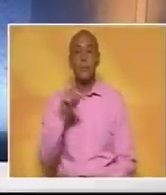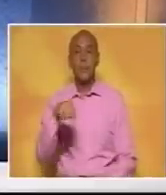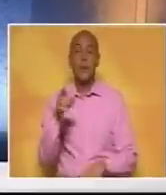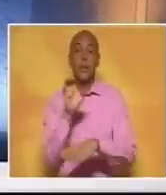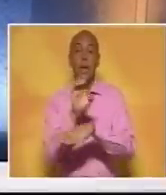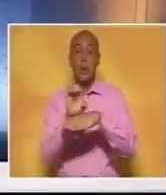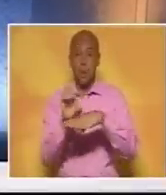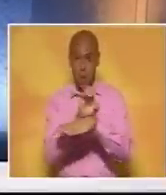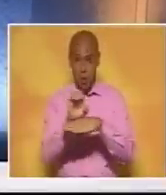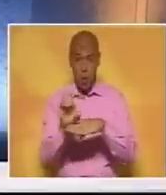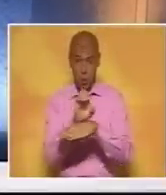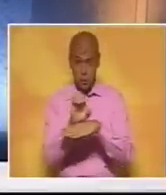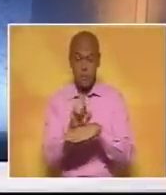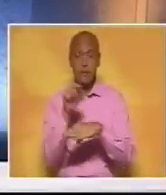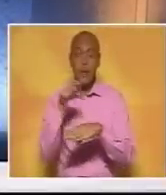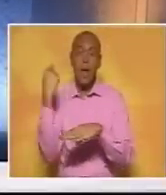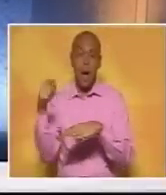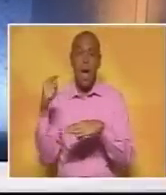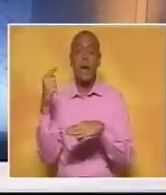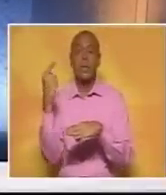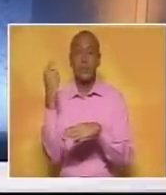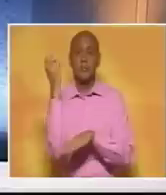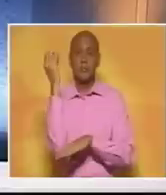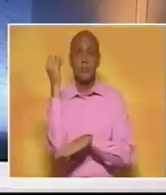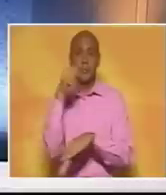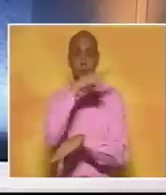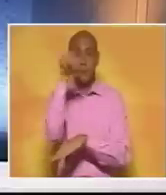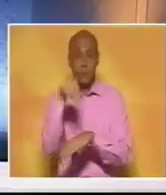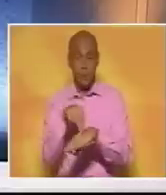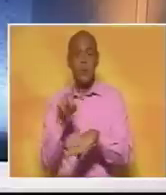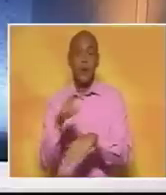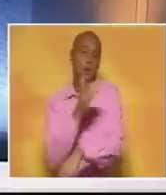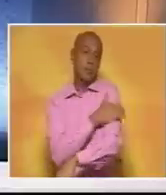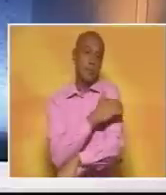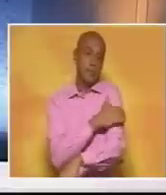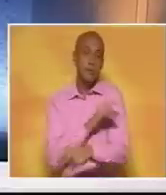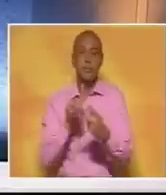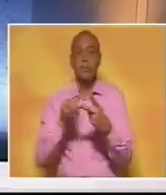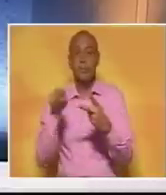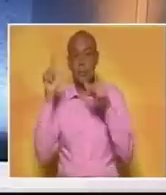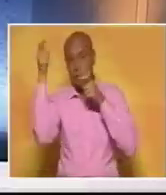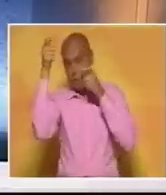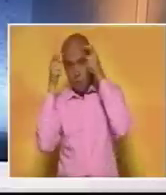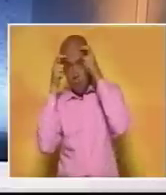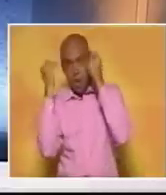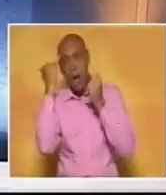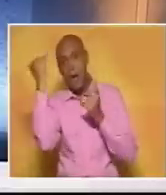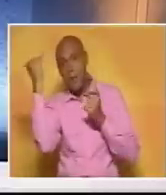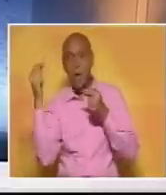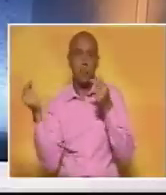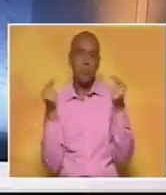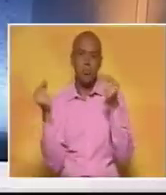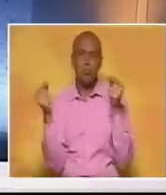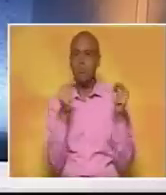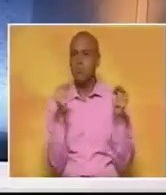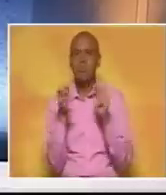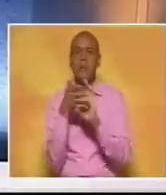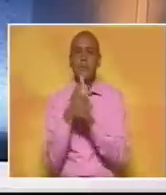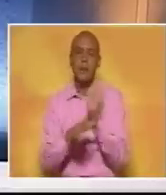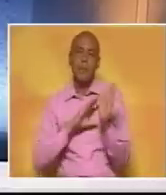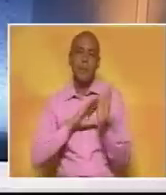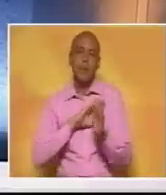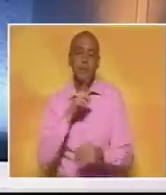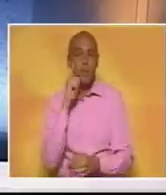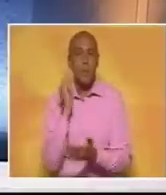está presente en la Asamblea Nacional. Tanto el bloque opositor como el Gran Polo Patriótico han fijado posición en torno a la situación de ese país. Nuestro compañero